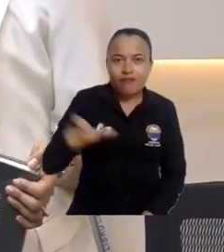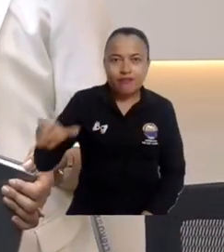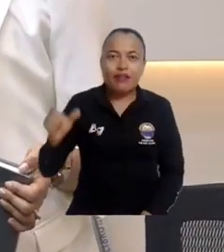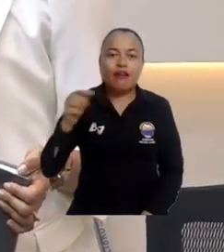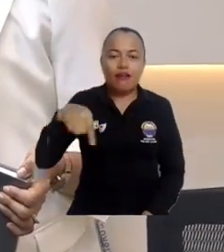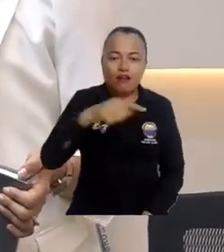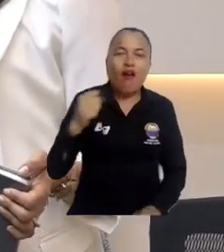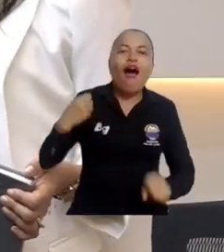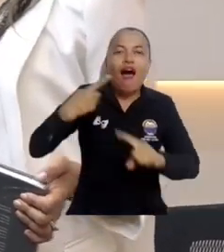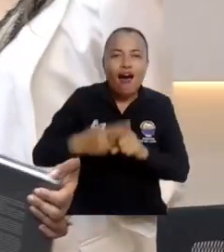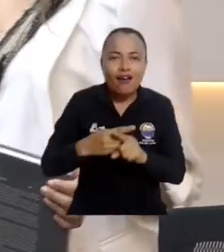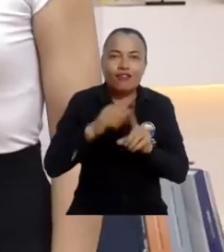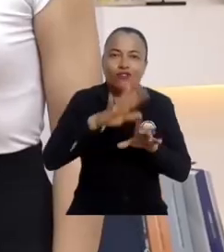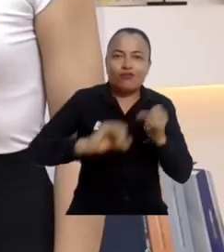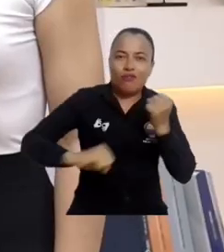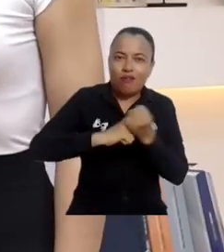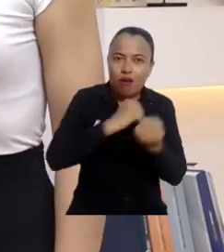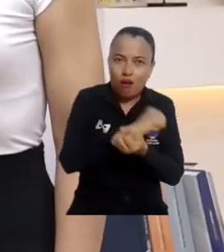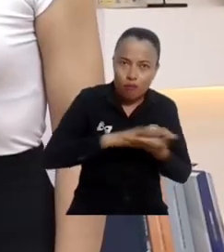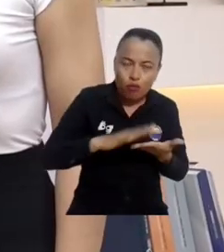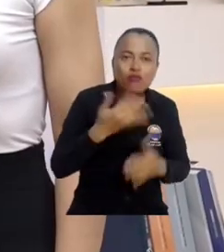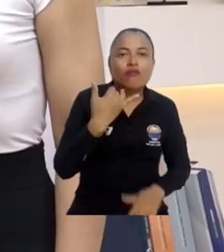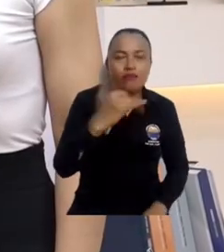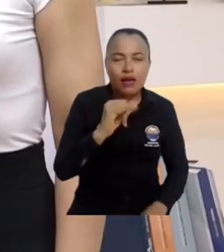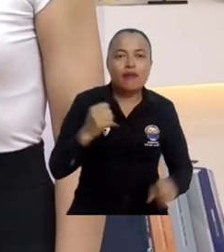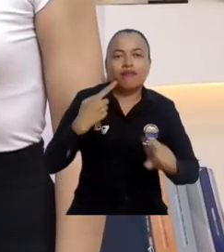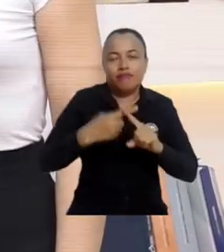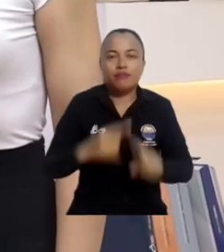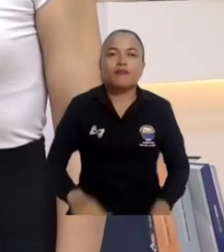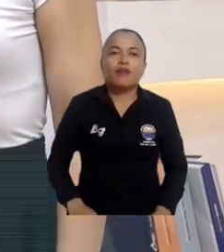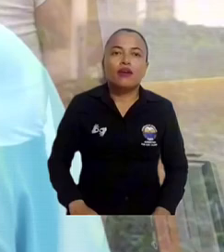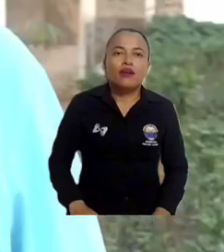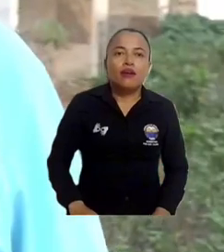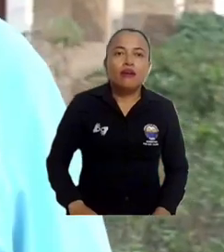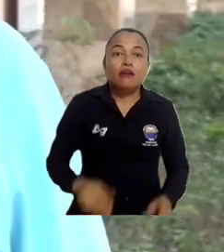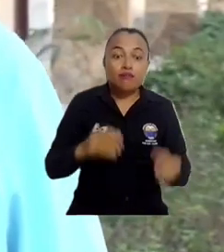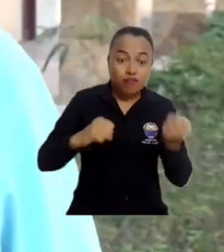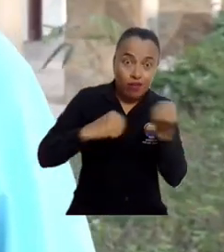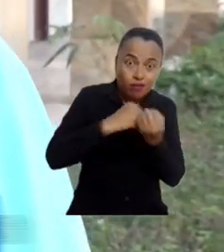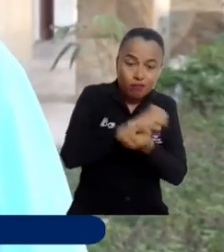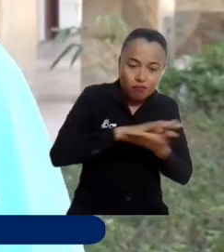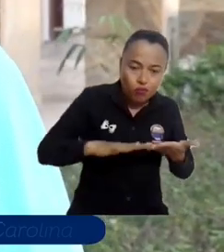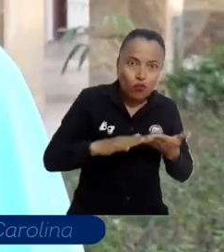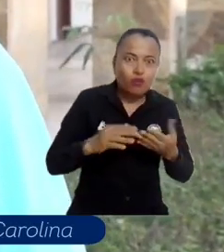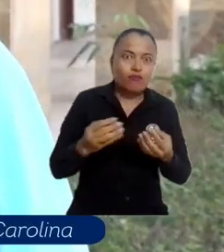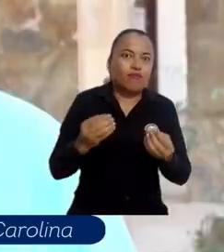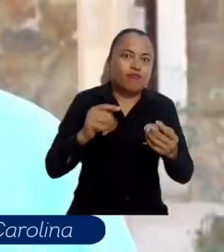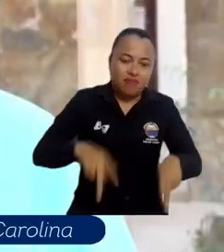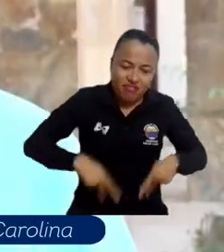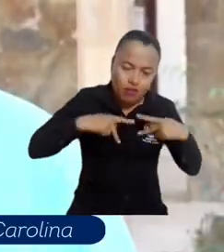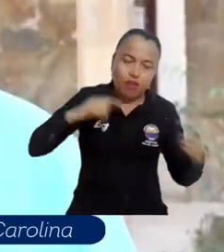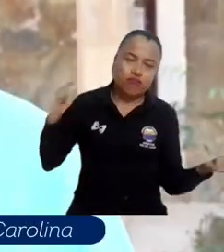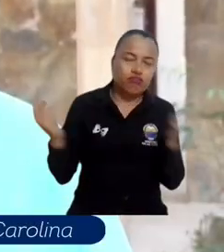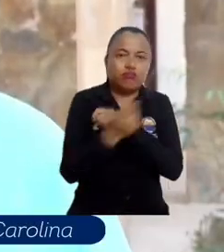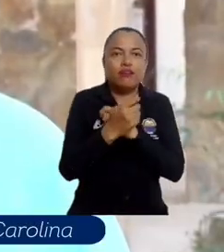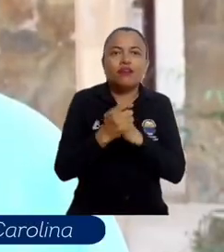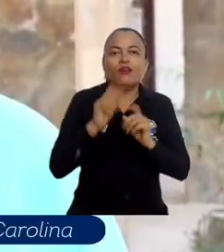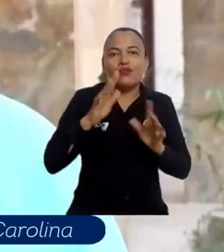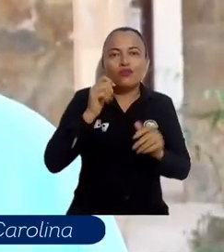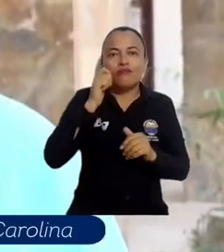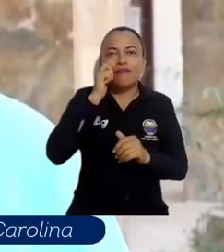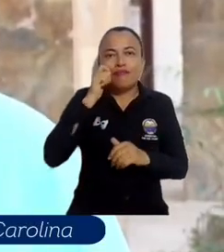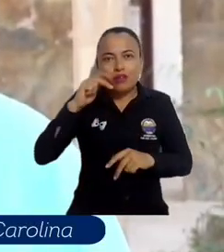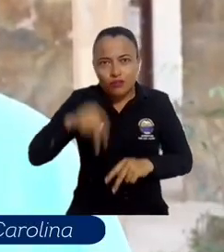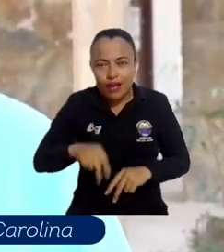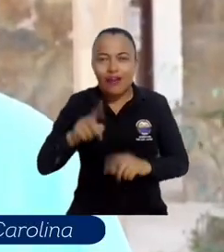desde 2021 suscribió un convenio con la Fundación Carolina. Esa beca me transformó la vida en términos laborales, también en términos